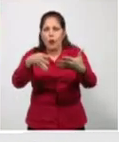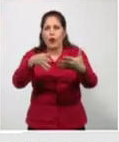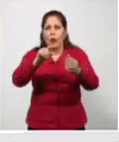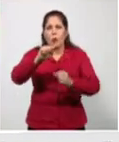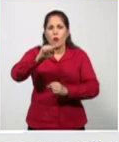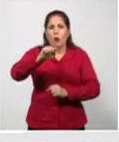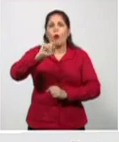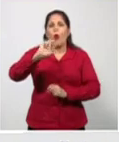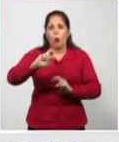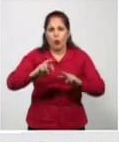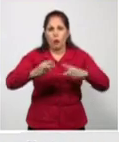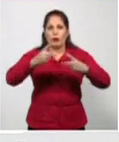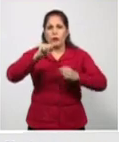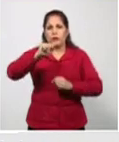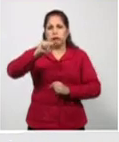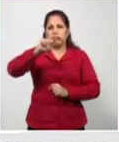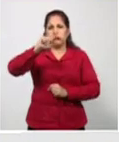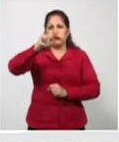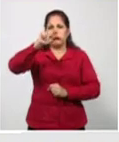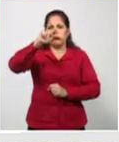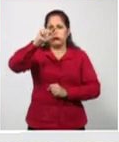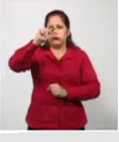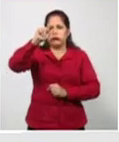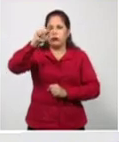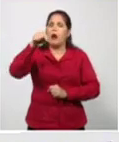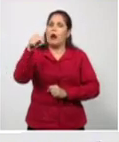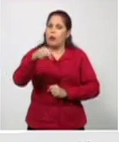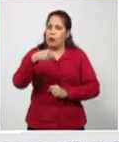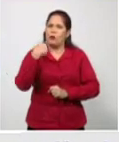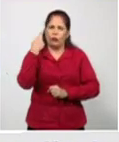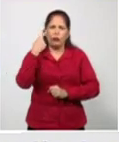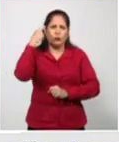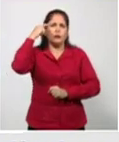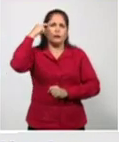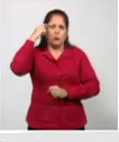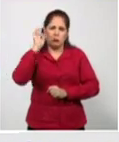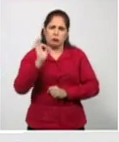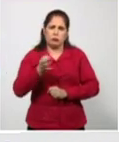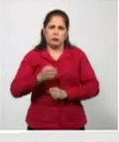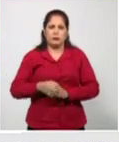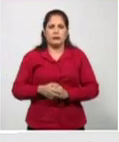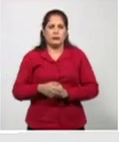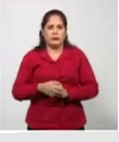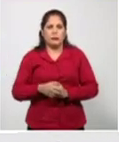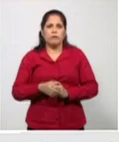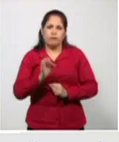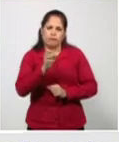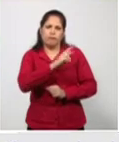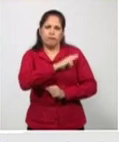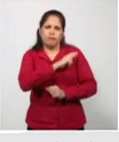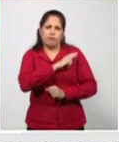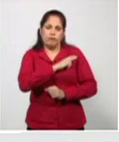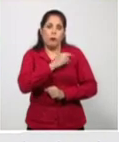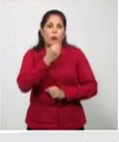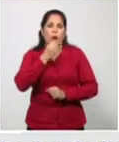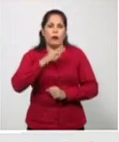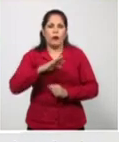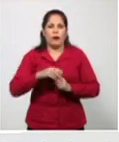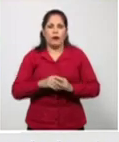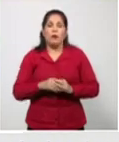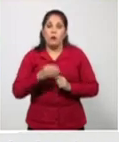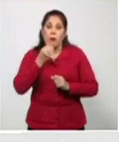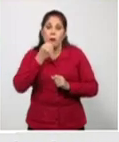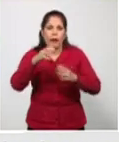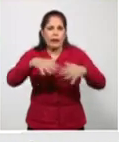activos en estos días. Lo estamos asistiendo, pero que tal vez pudiera haber situaciones